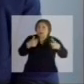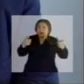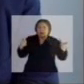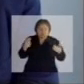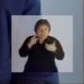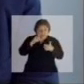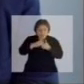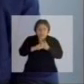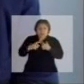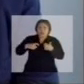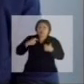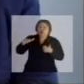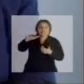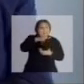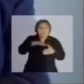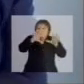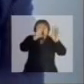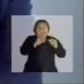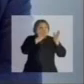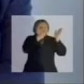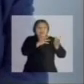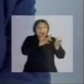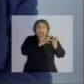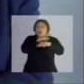en todos los estamentos de la sociedad.